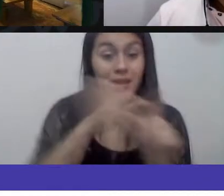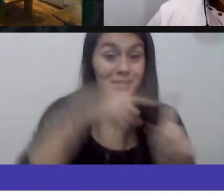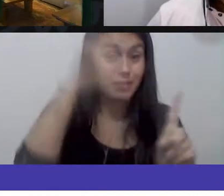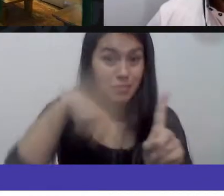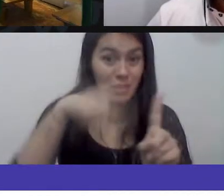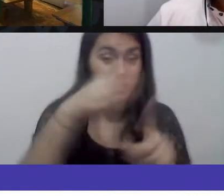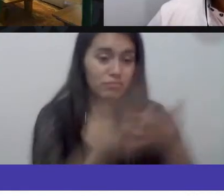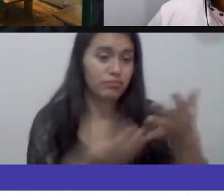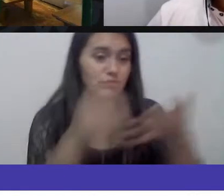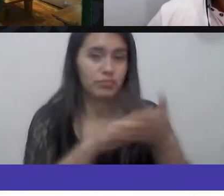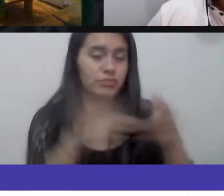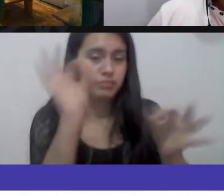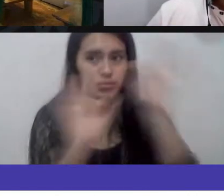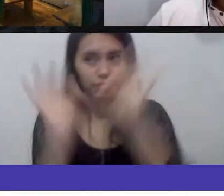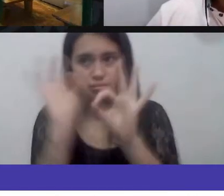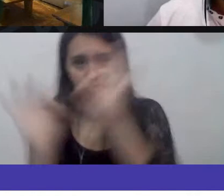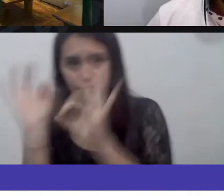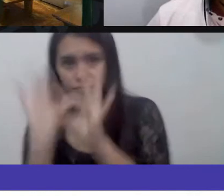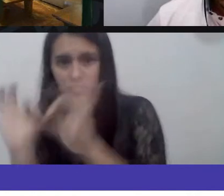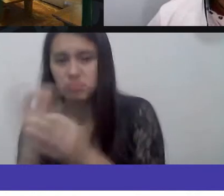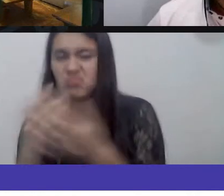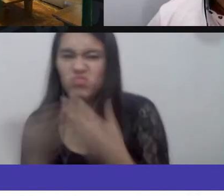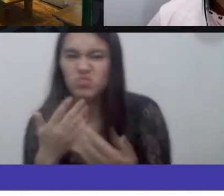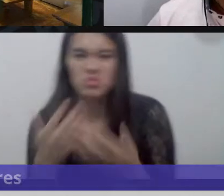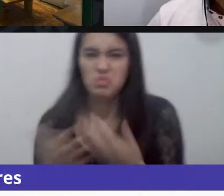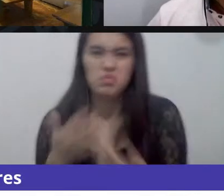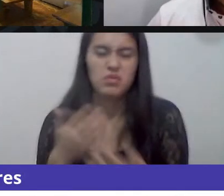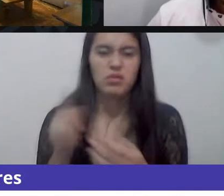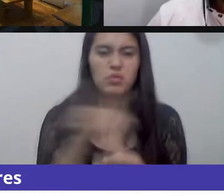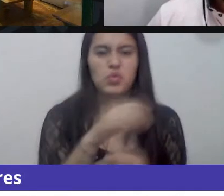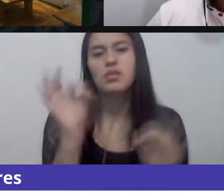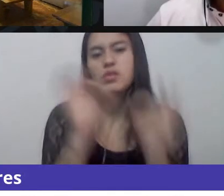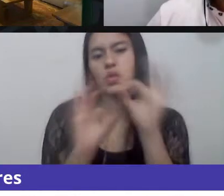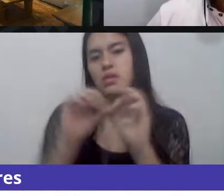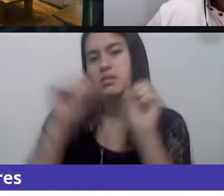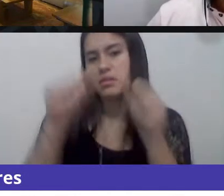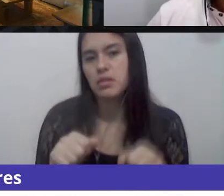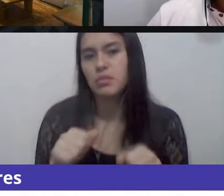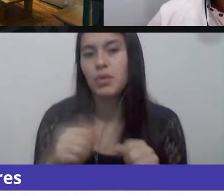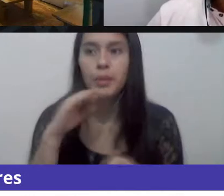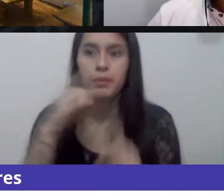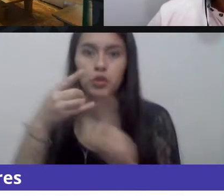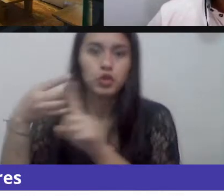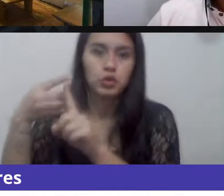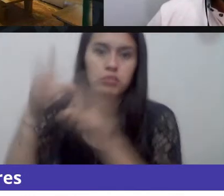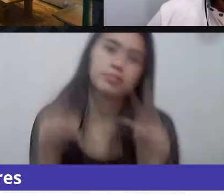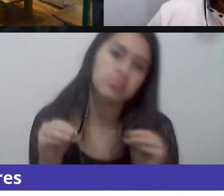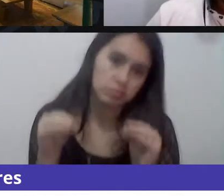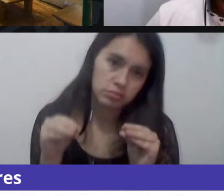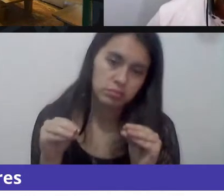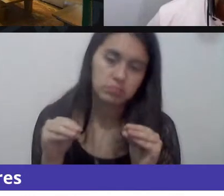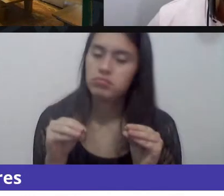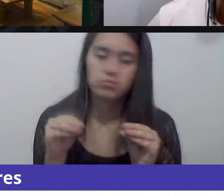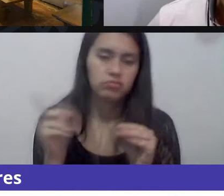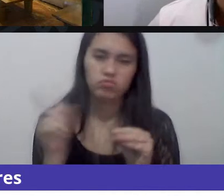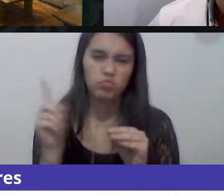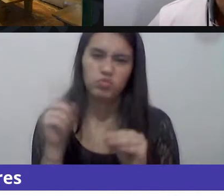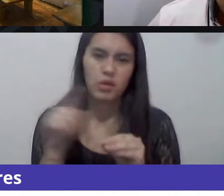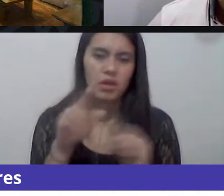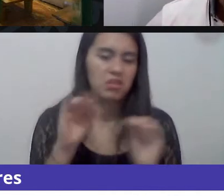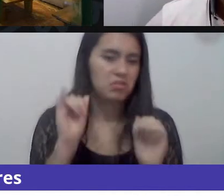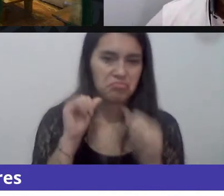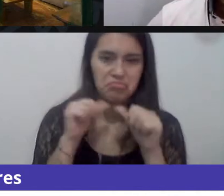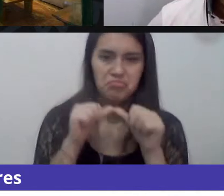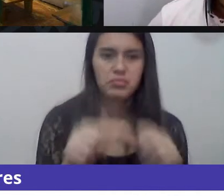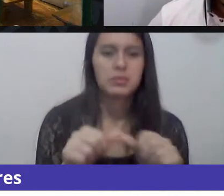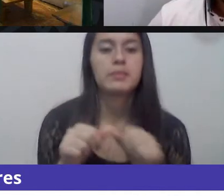versión gratuita y no van a tener ese problema de como Zoom, que se les cae la llamada y se les corta. Esto